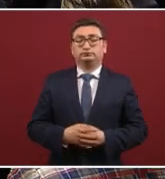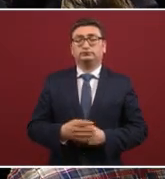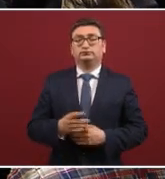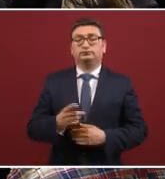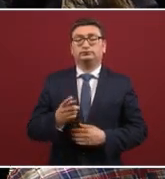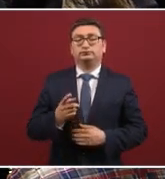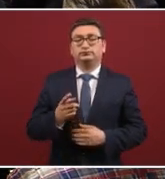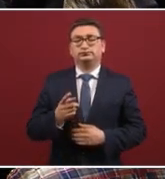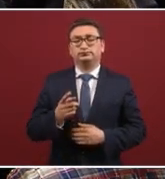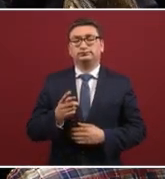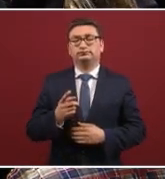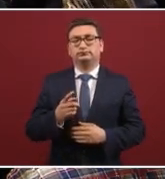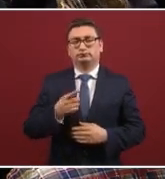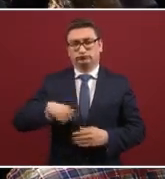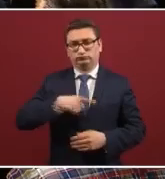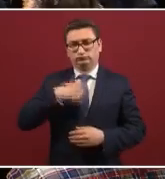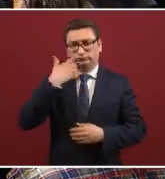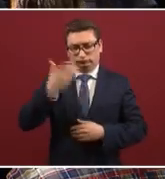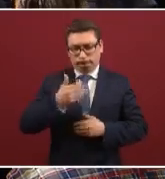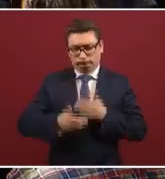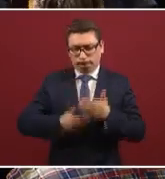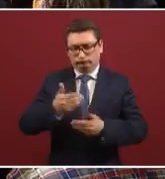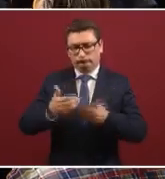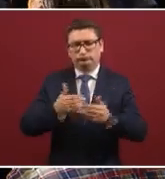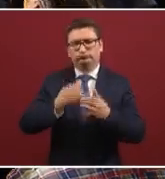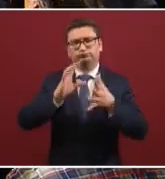ser este acuerdo